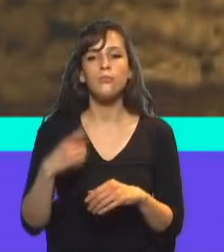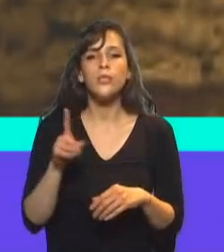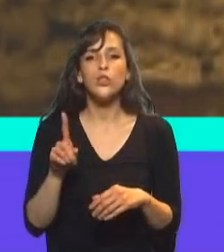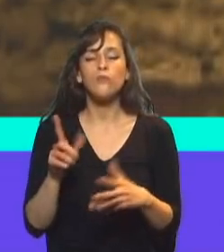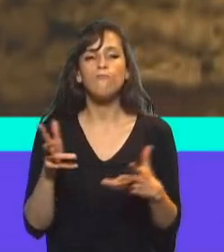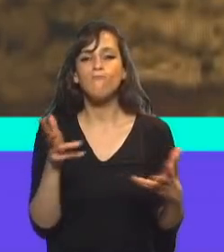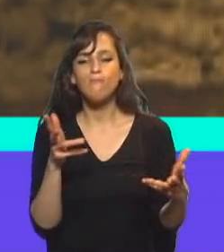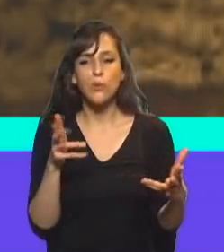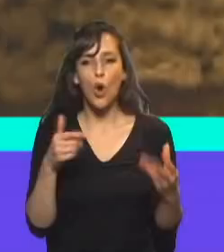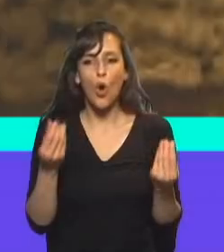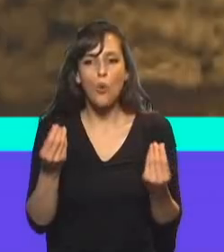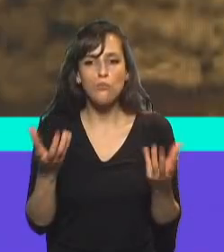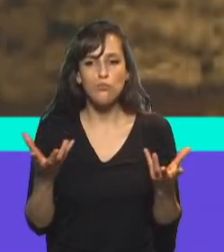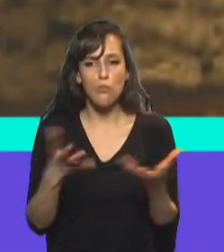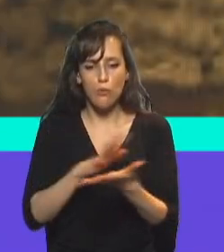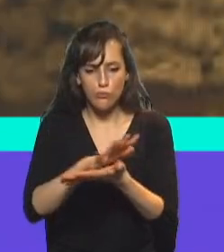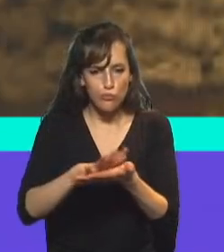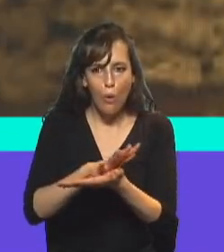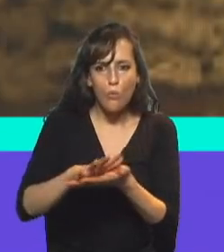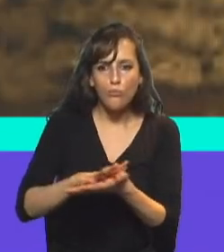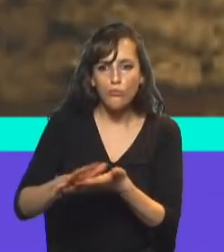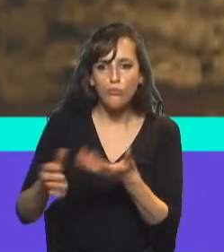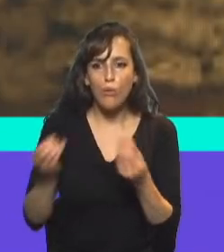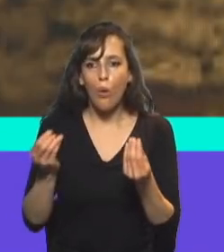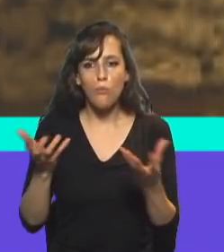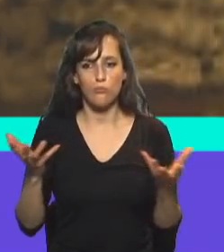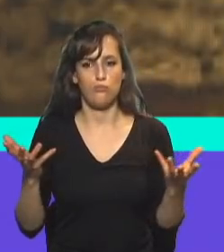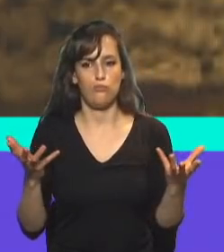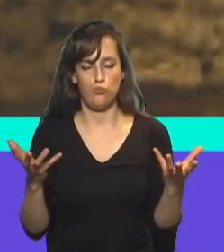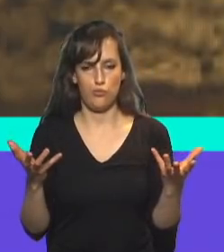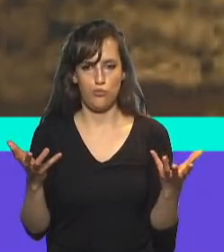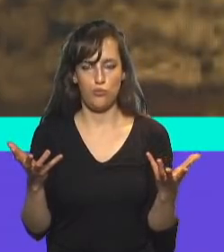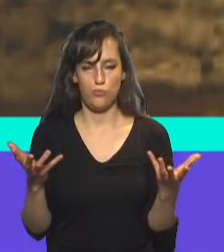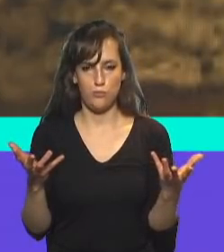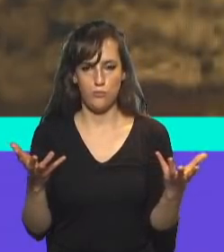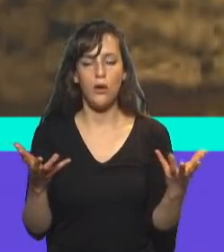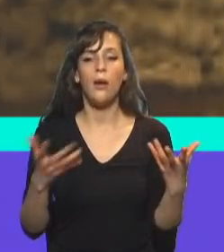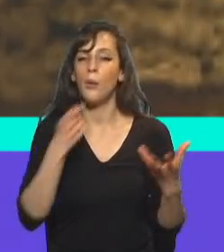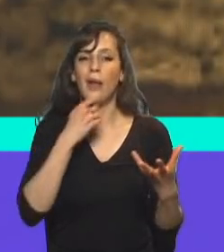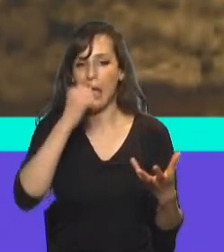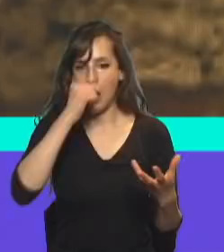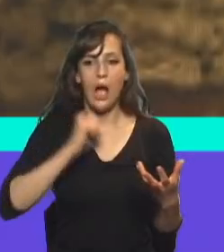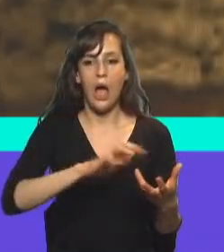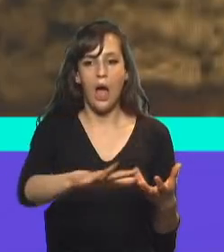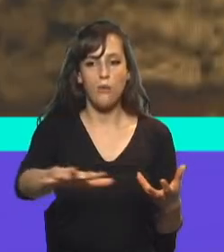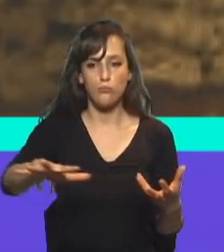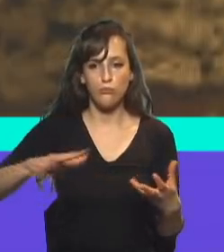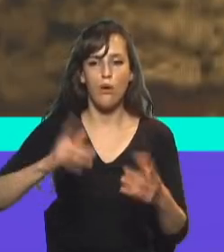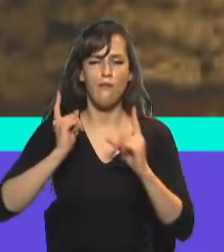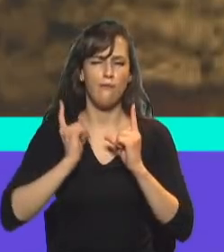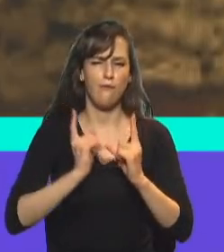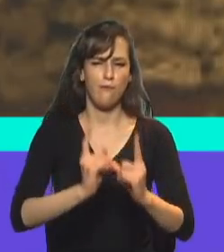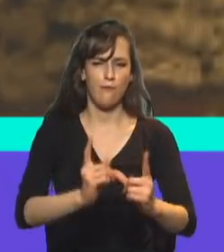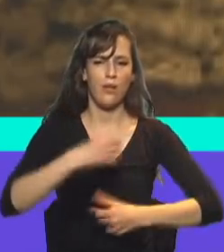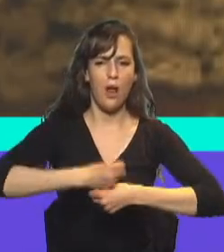una situación que no deja de estar todo el tiempo como retroalimentándose, porque los campos siguen trabajando a pleno, el